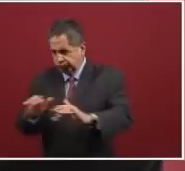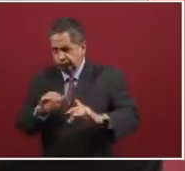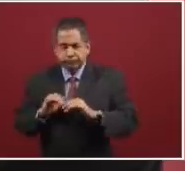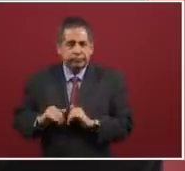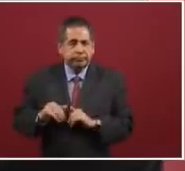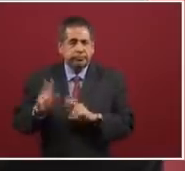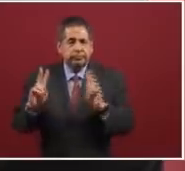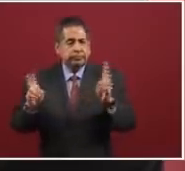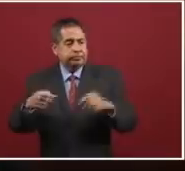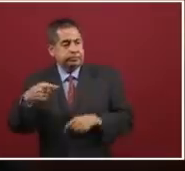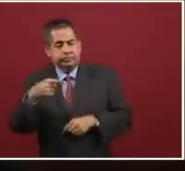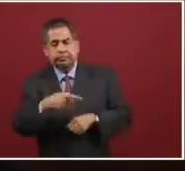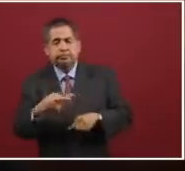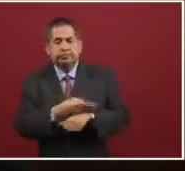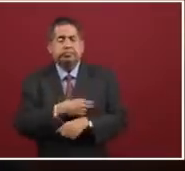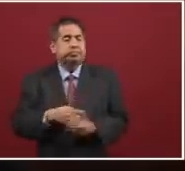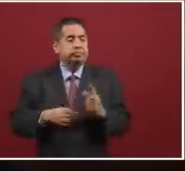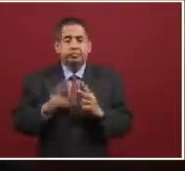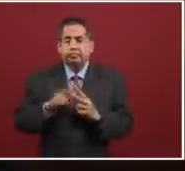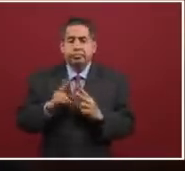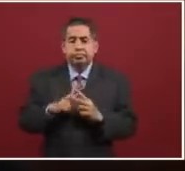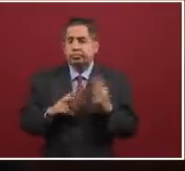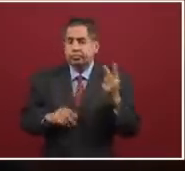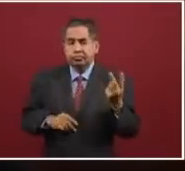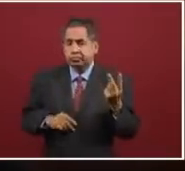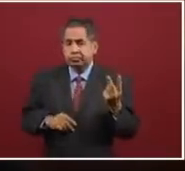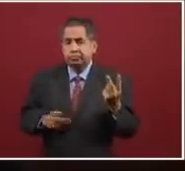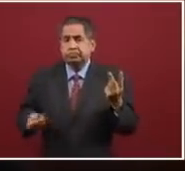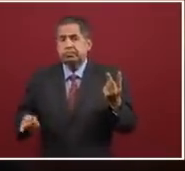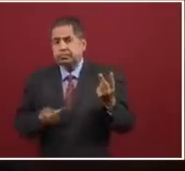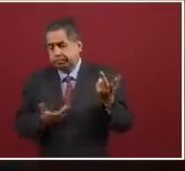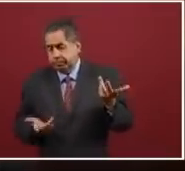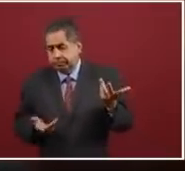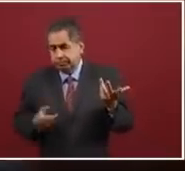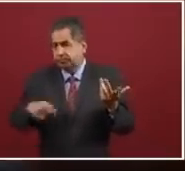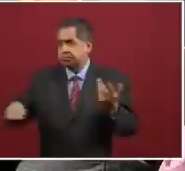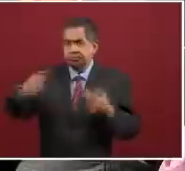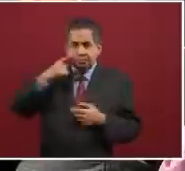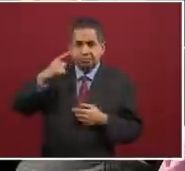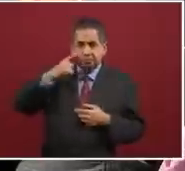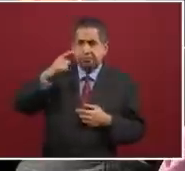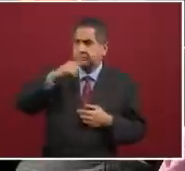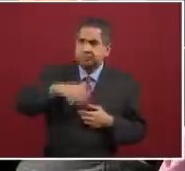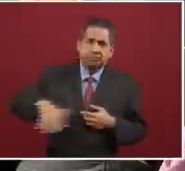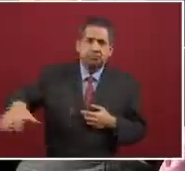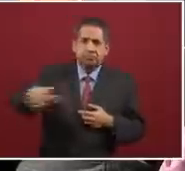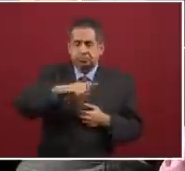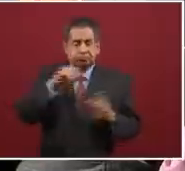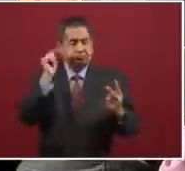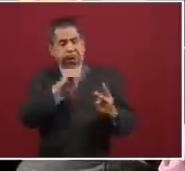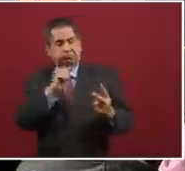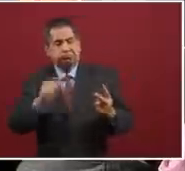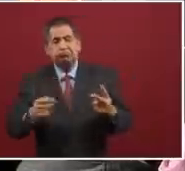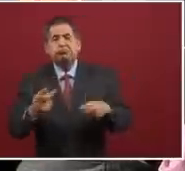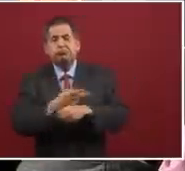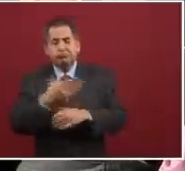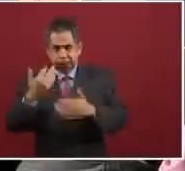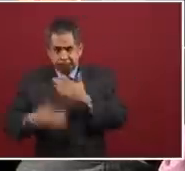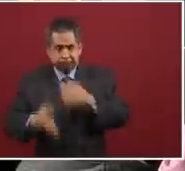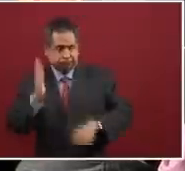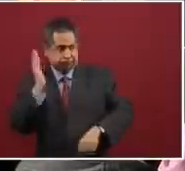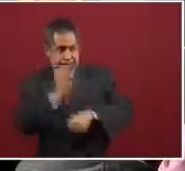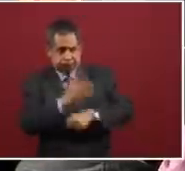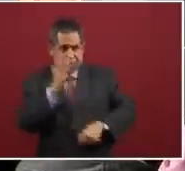del tema de la impunidad, y estos dos personajes siguen saliendo pues como representantes de lo